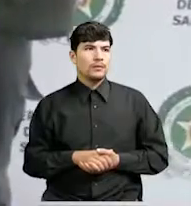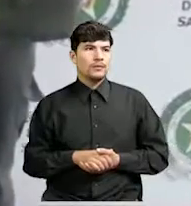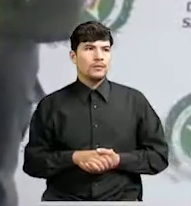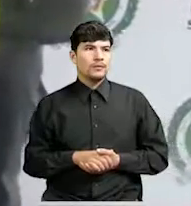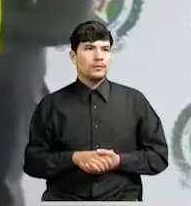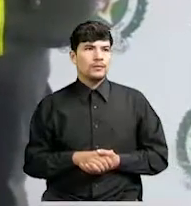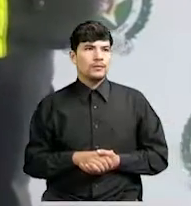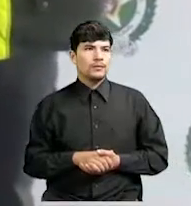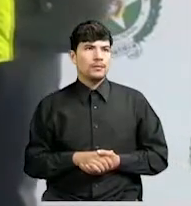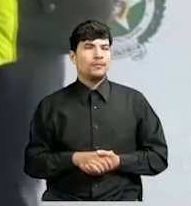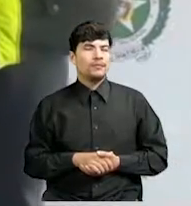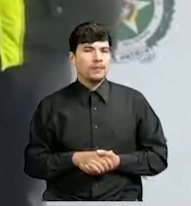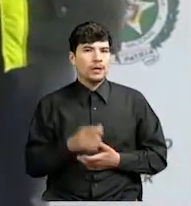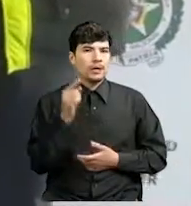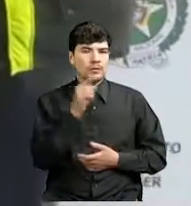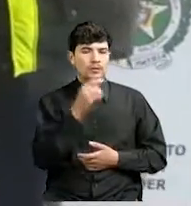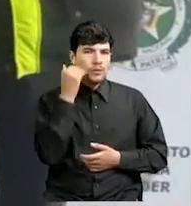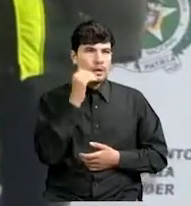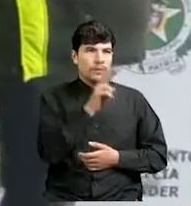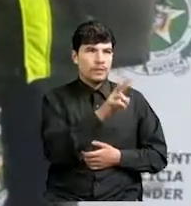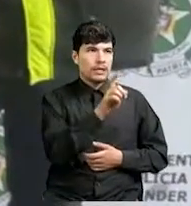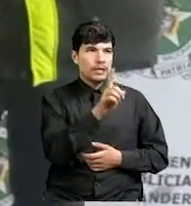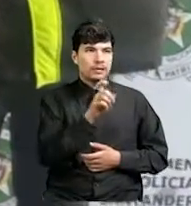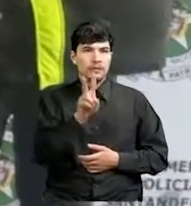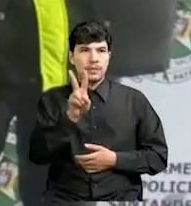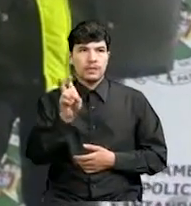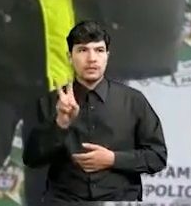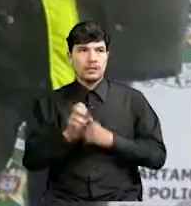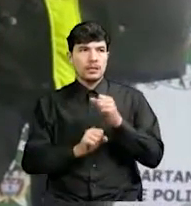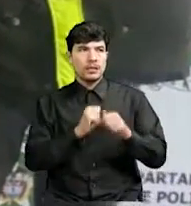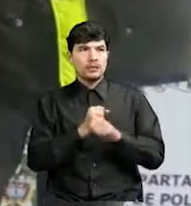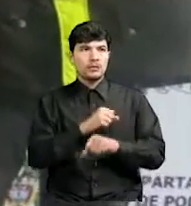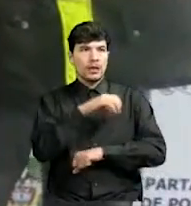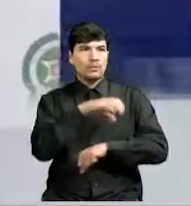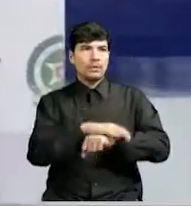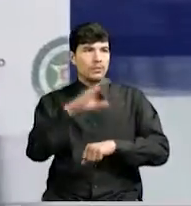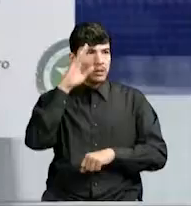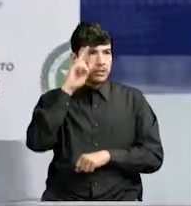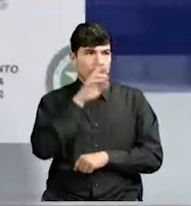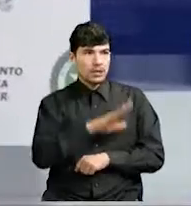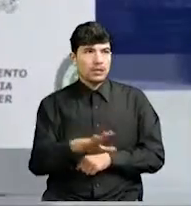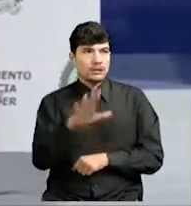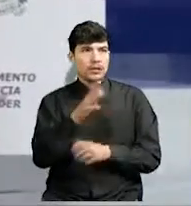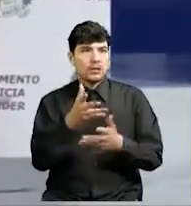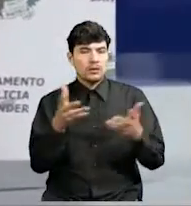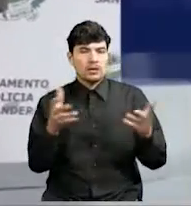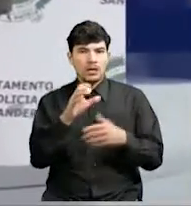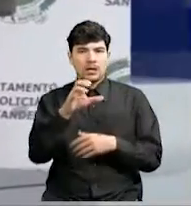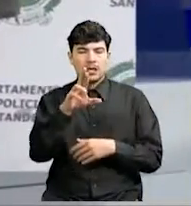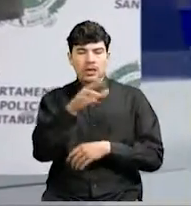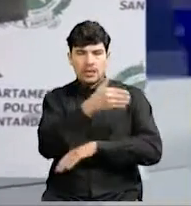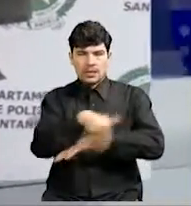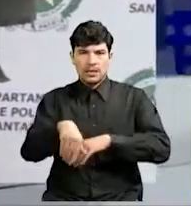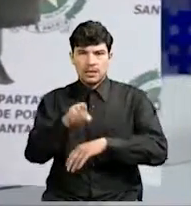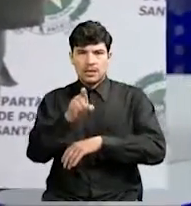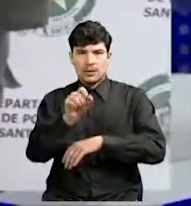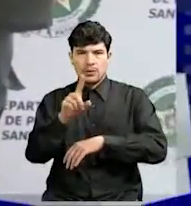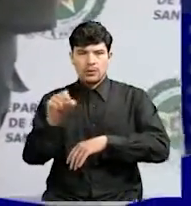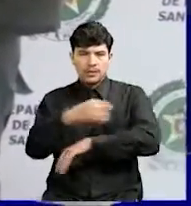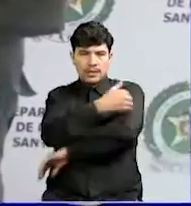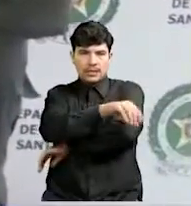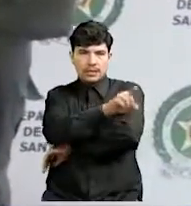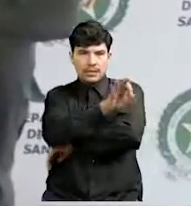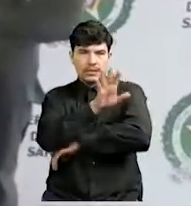Las dos mujeres de 26 y 27 años de edad fueron capturadas por la policía en la carrera 11 con calle 13 en el centro del municipio de San